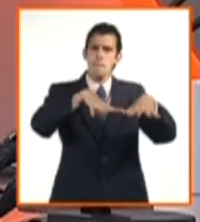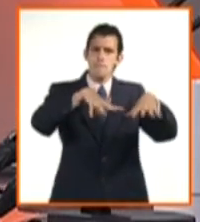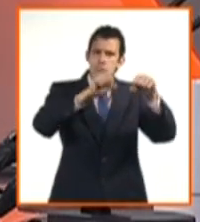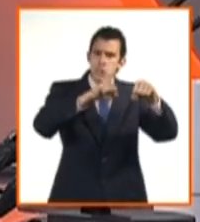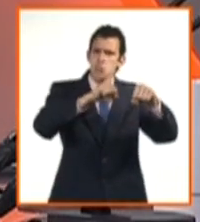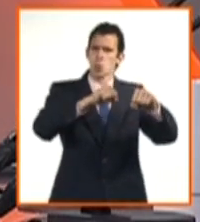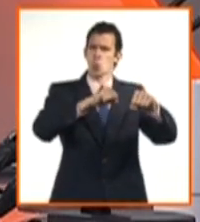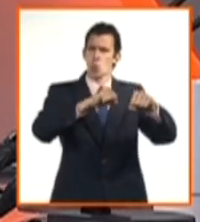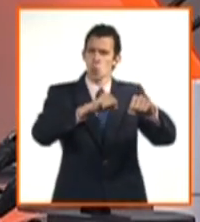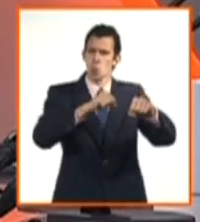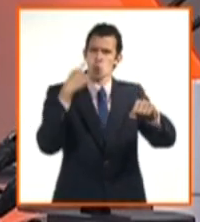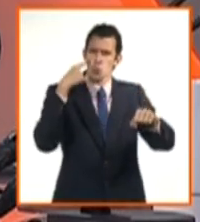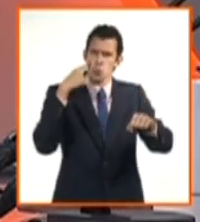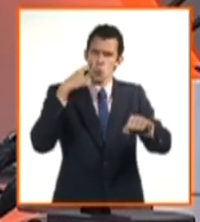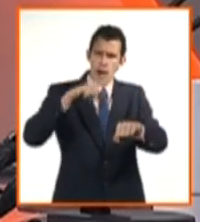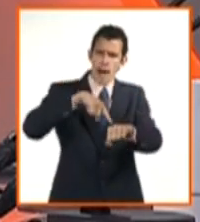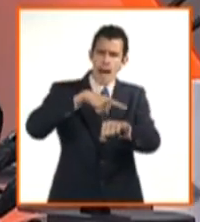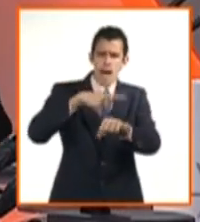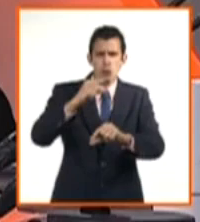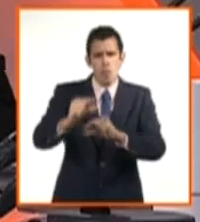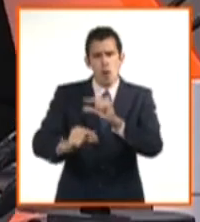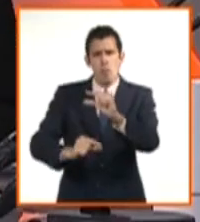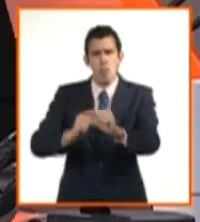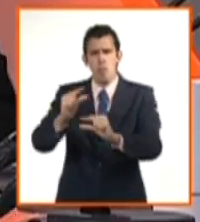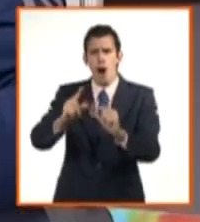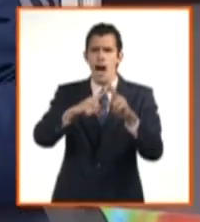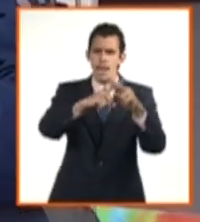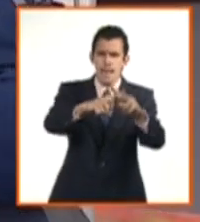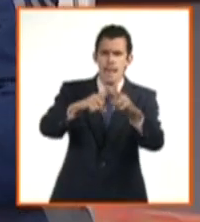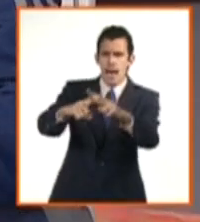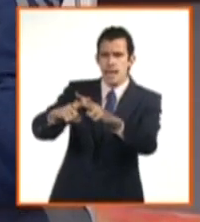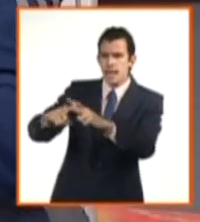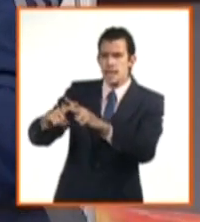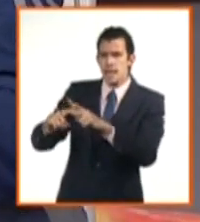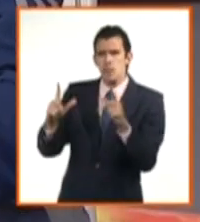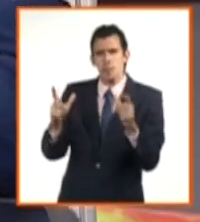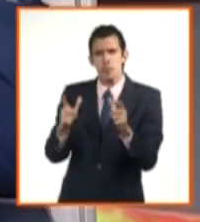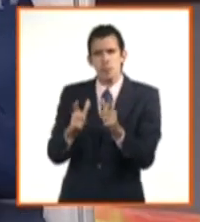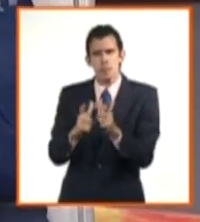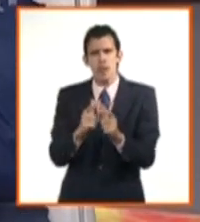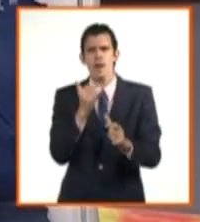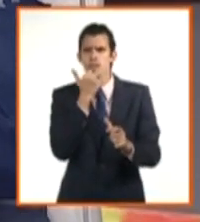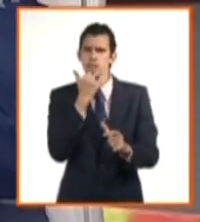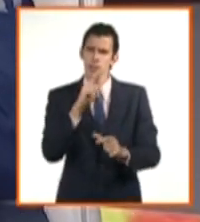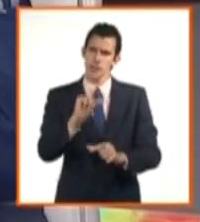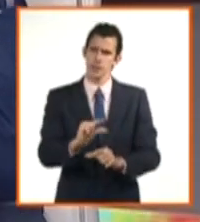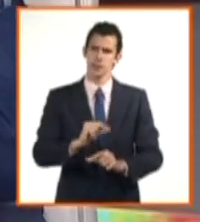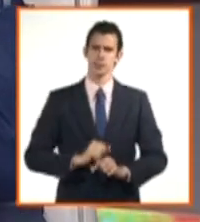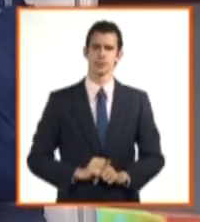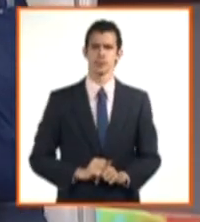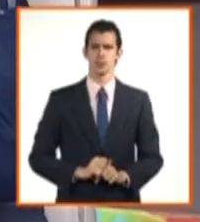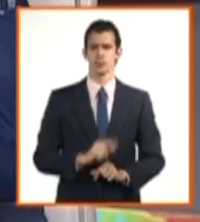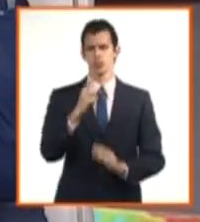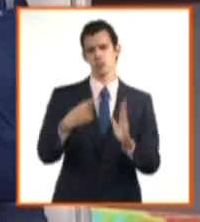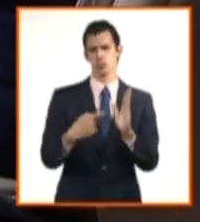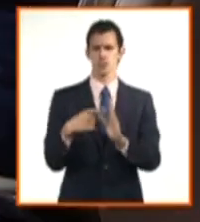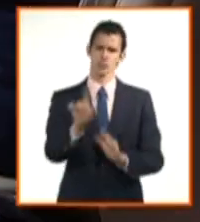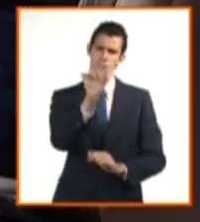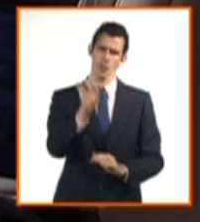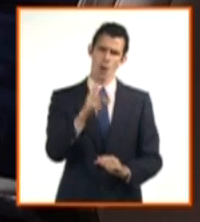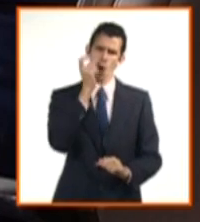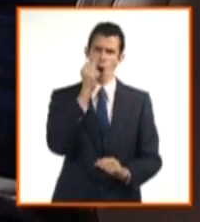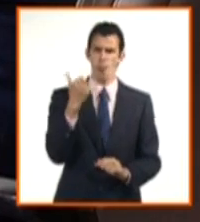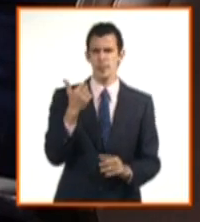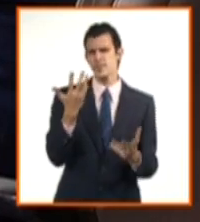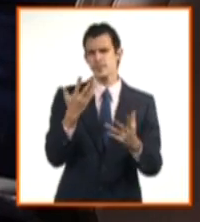últimas en las últimas horas pero me gustaría que ahora esté yanes coordinador de actividades dentro del gobierno de la capital nos